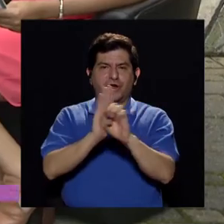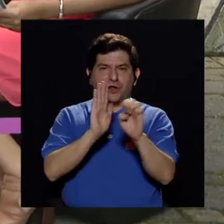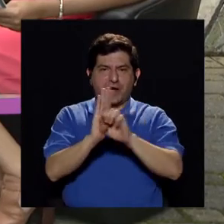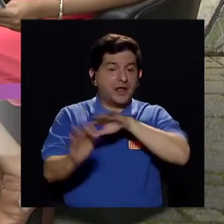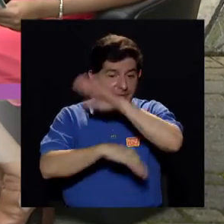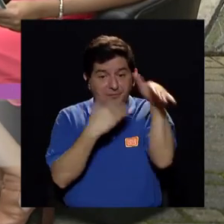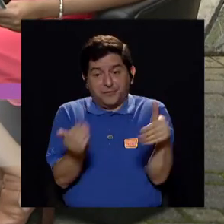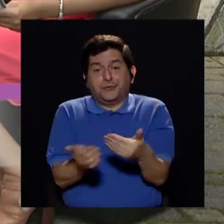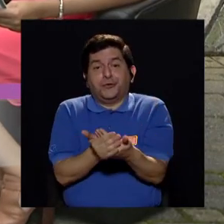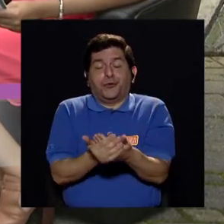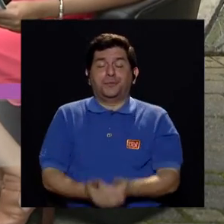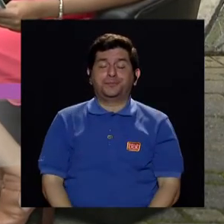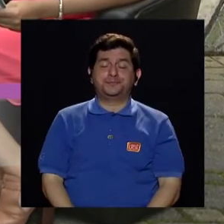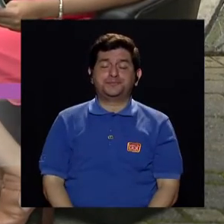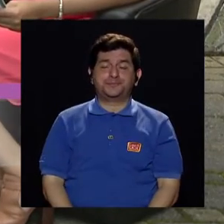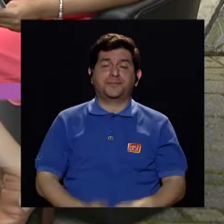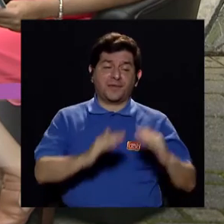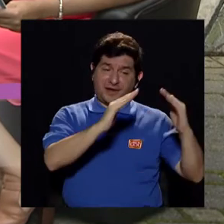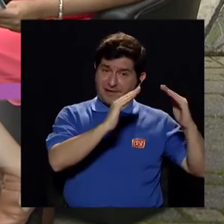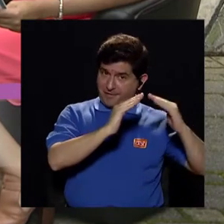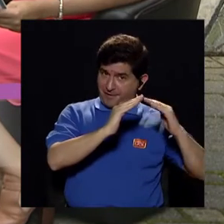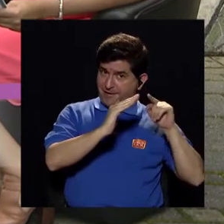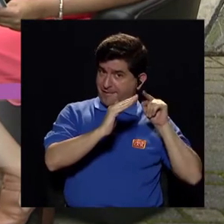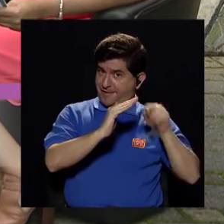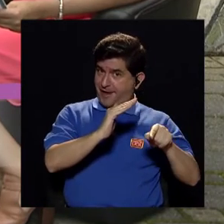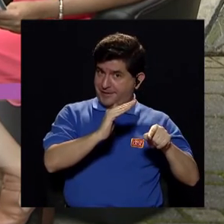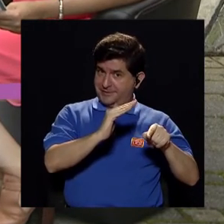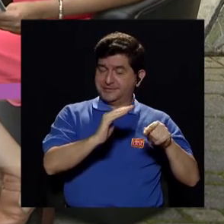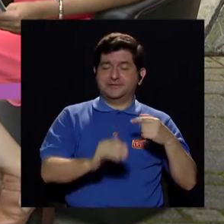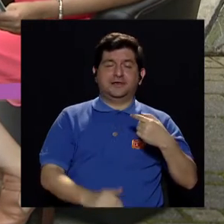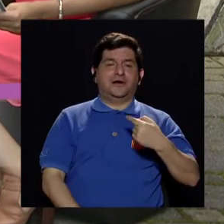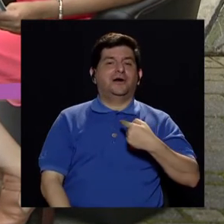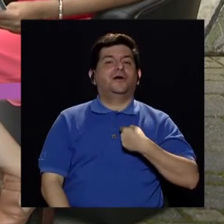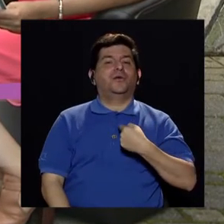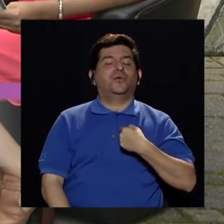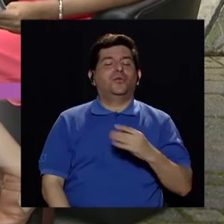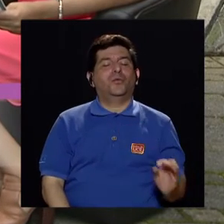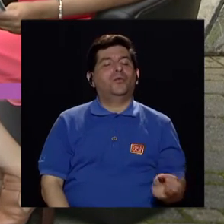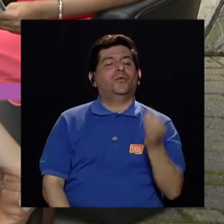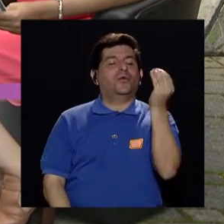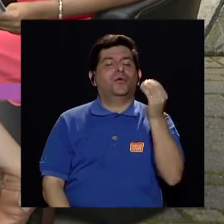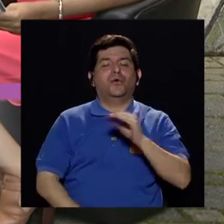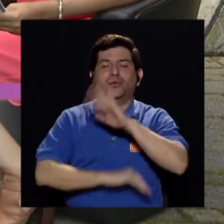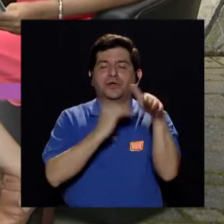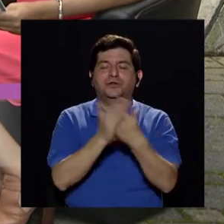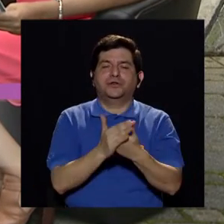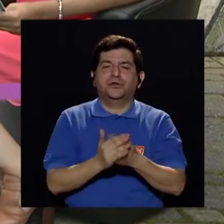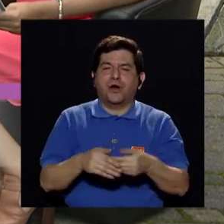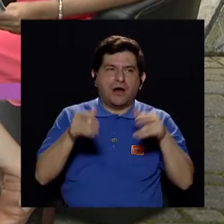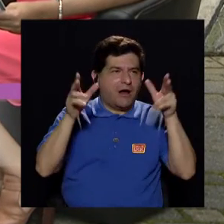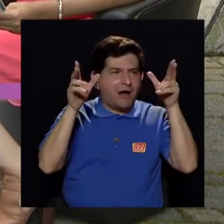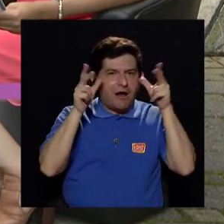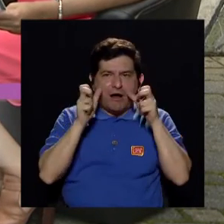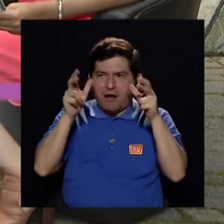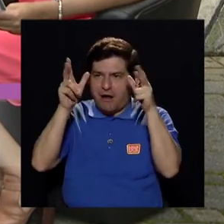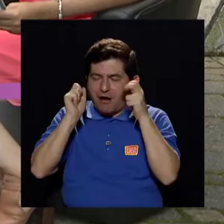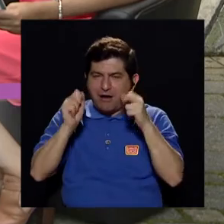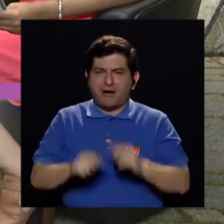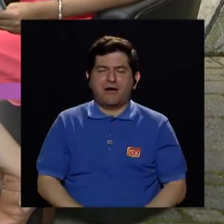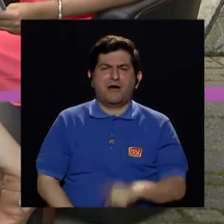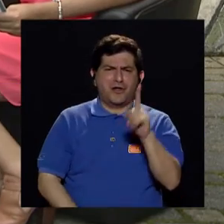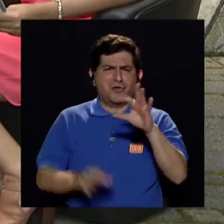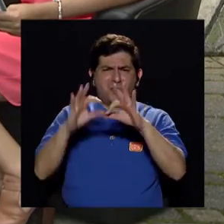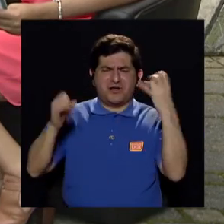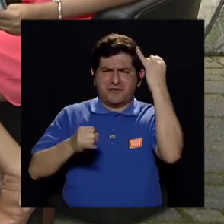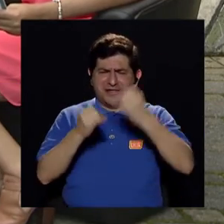ejemplo es todo, ¿verdad? Las casas, en las casas ahí es donde uno cuando está joven lo absorbe todo. Y este fin de semana aprendí